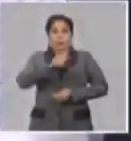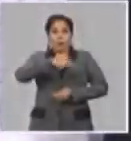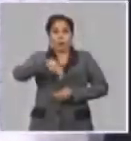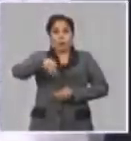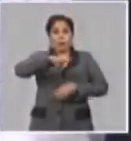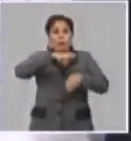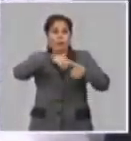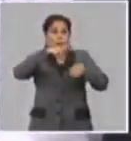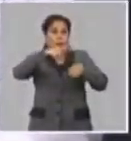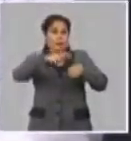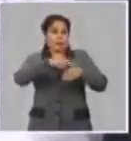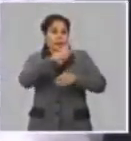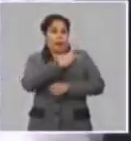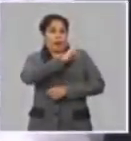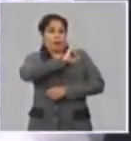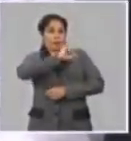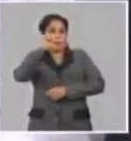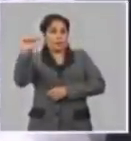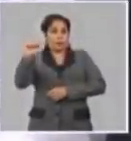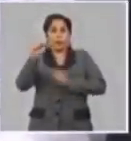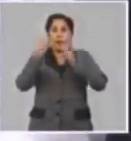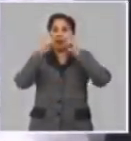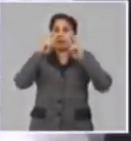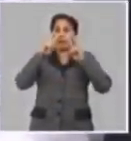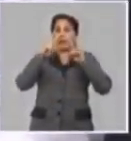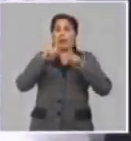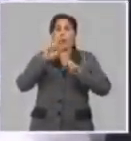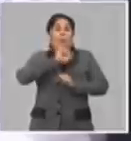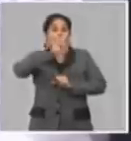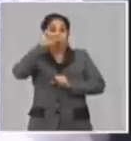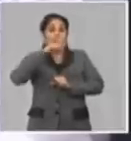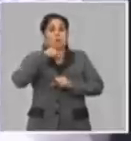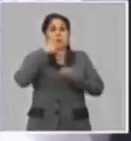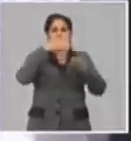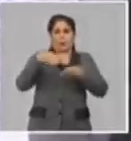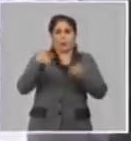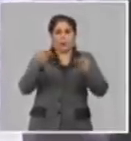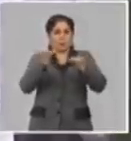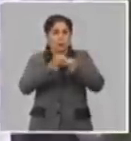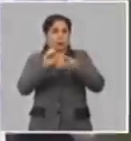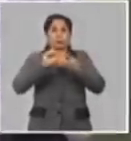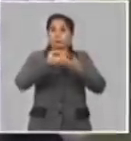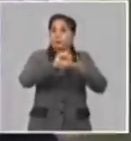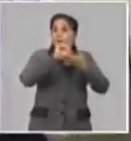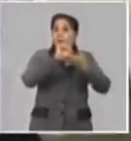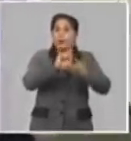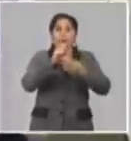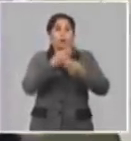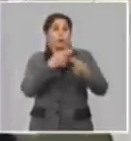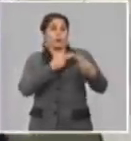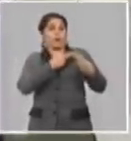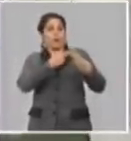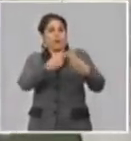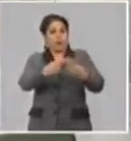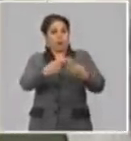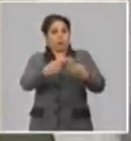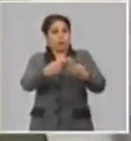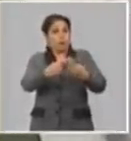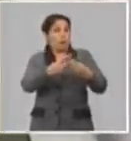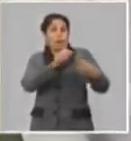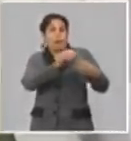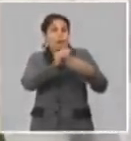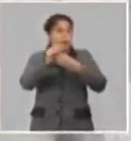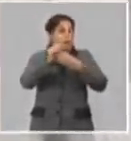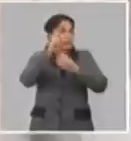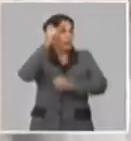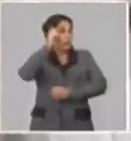Representan la victoria de la vida sobre la muerte, de la solidaridad sobre el egoísmo, del ideal